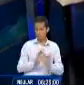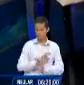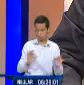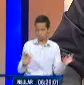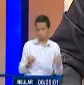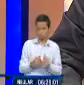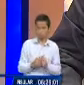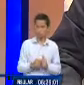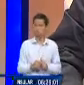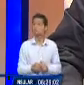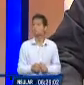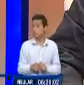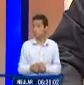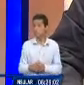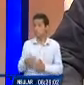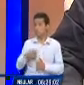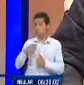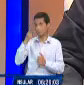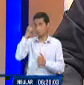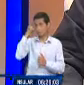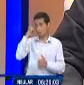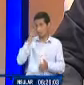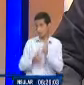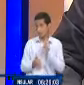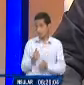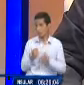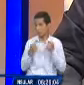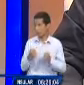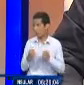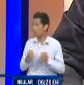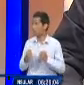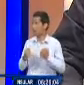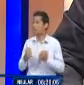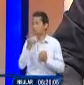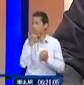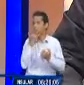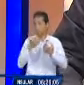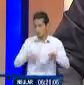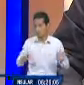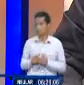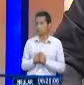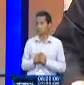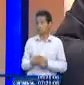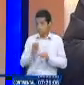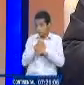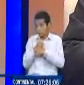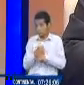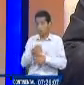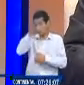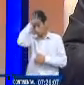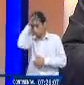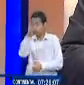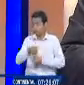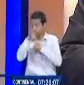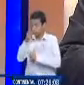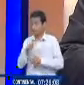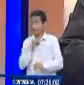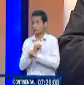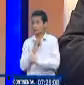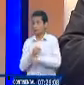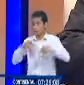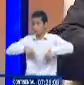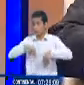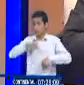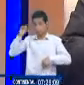efectivamente yo creo que gran parte del gran parte del problema y que ha sido ya corregido es que la industria minera desde la parte institucional del estado